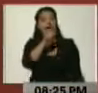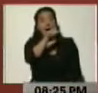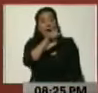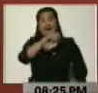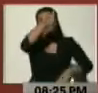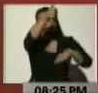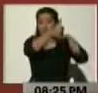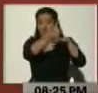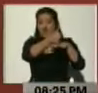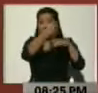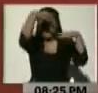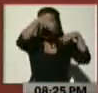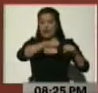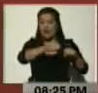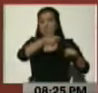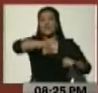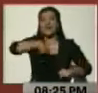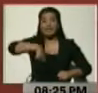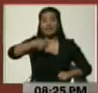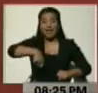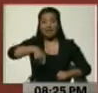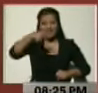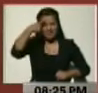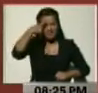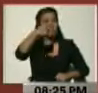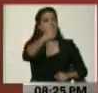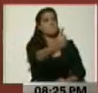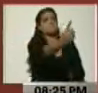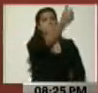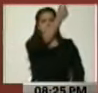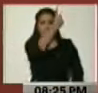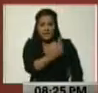que está dando. A supervisar las órdenes que está dando.